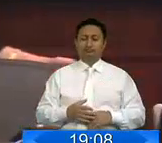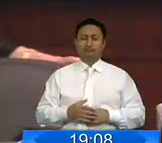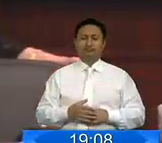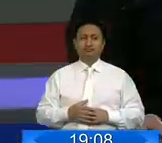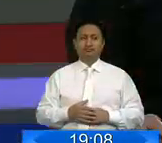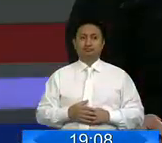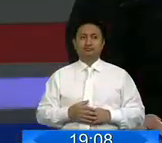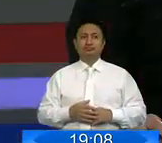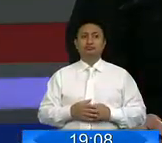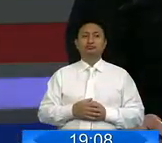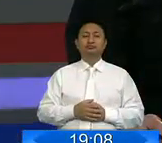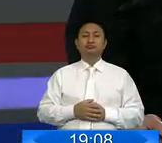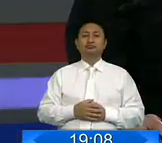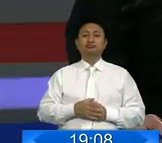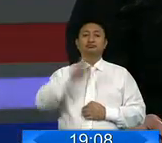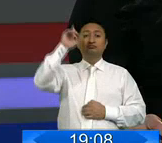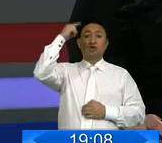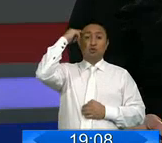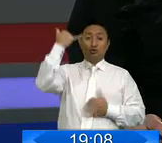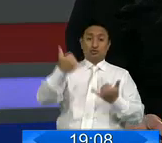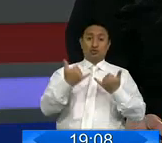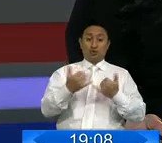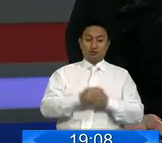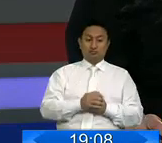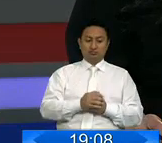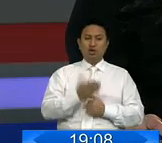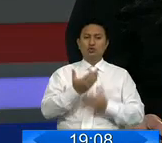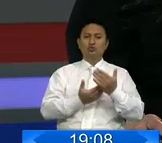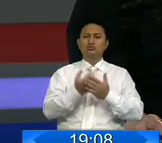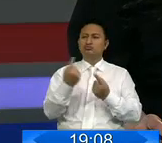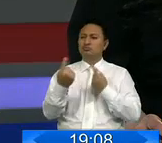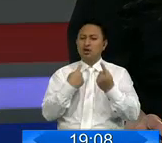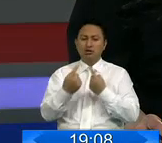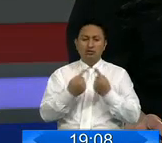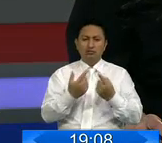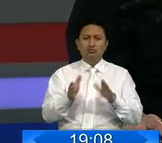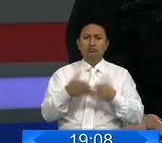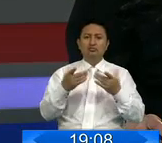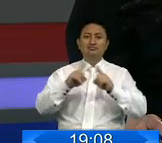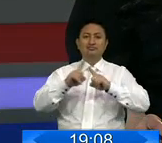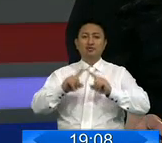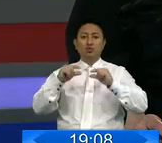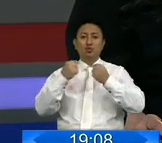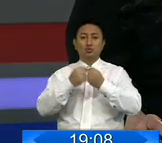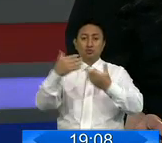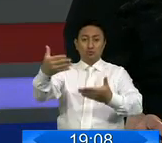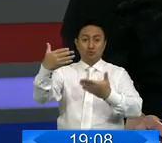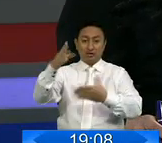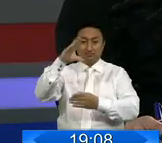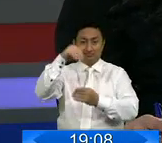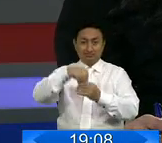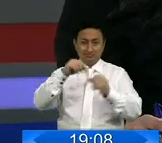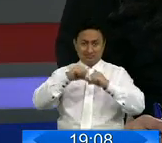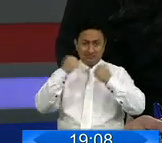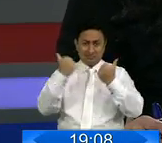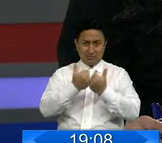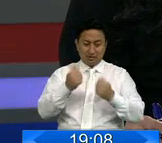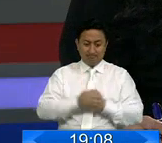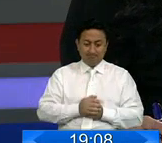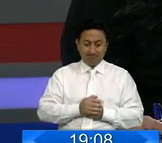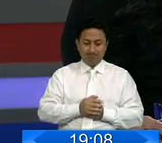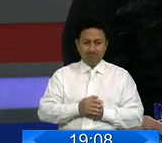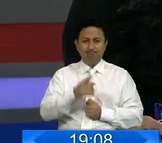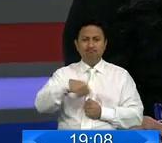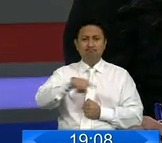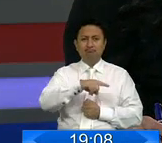Romero. Y el gobierno busca abrir un canal de diálogo directo con las diferentes bancadas dentro de la Asamblea Nacional. En la legislatura ven